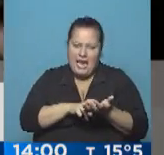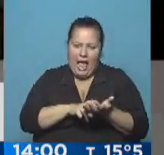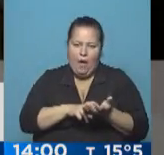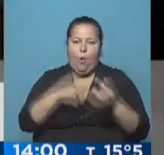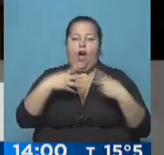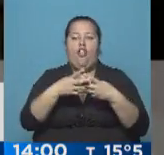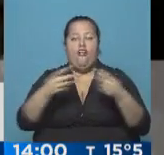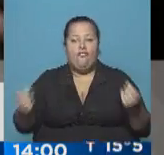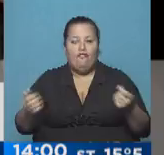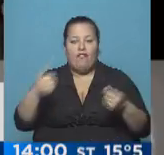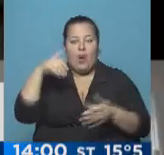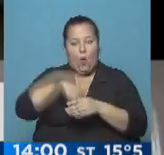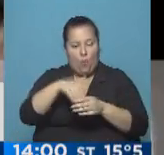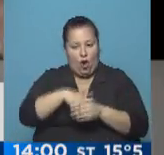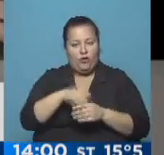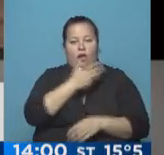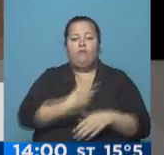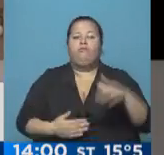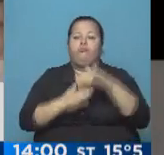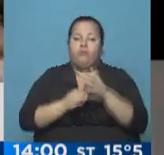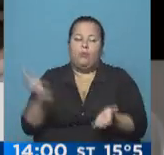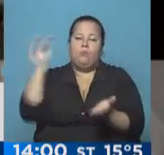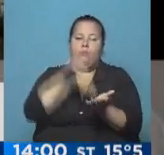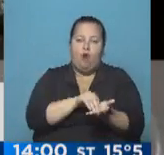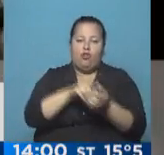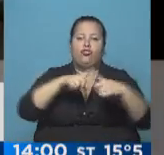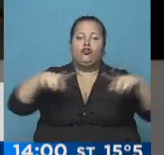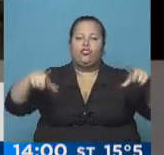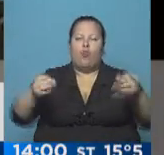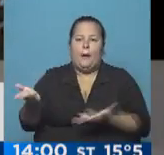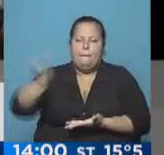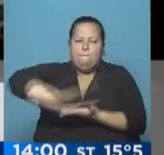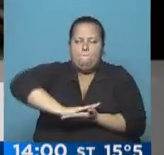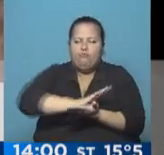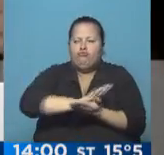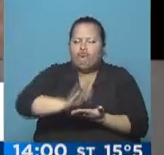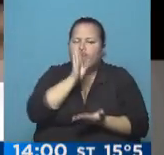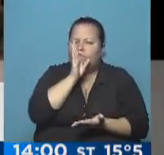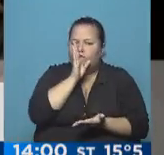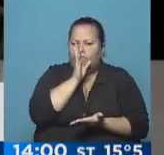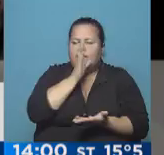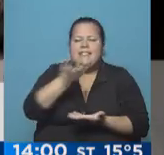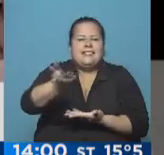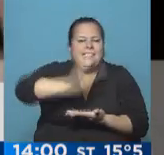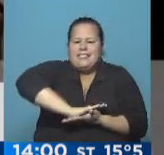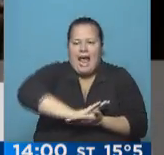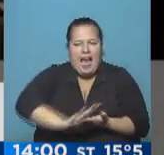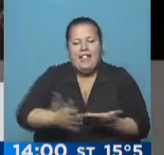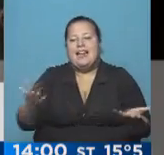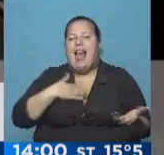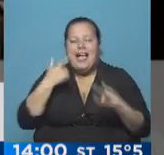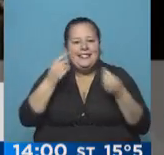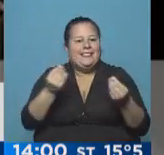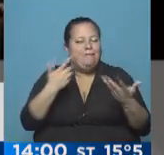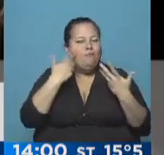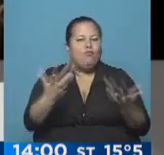cuando termina el acto electoral, la autoridad lo incorpora en un sobre hermético, está cerrado, lástima que no